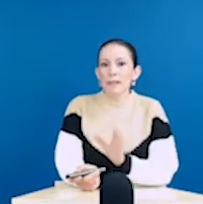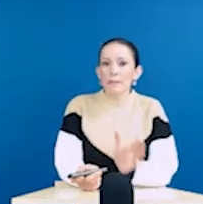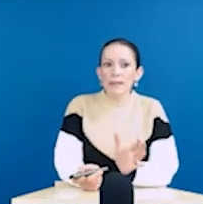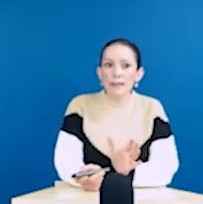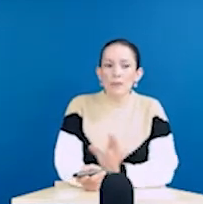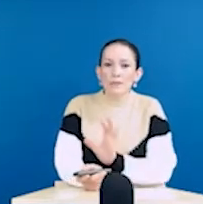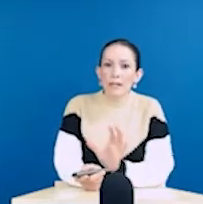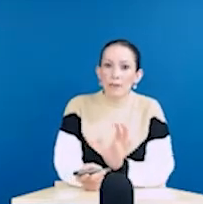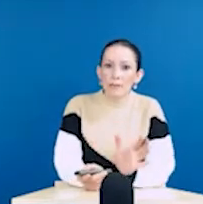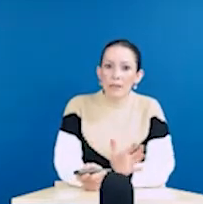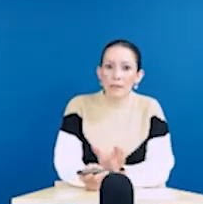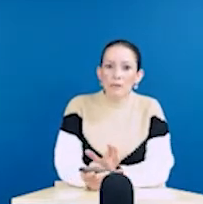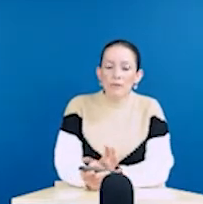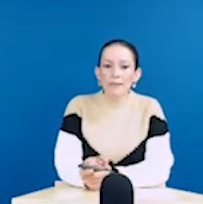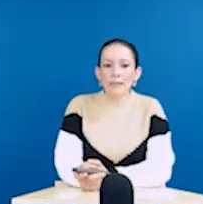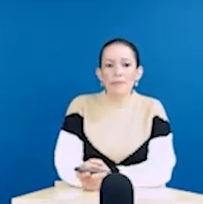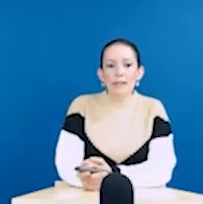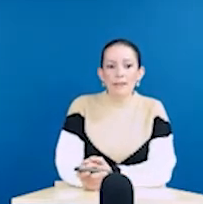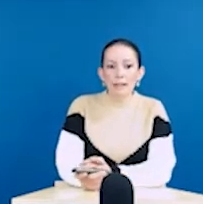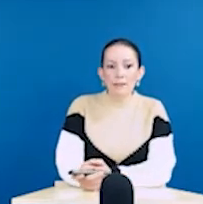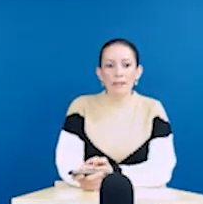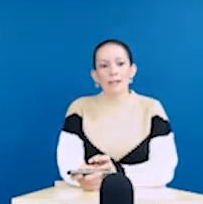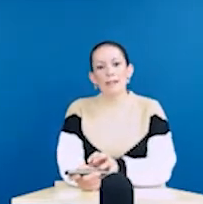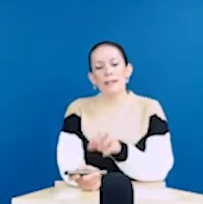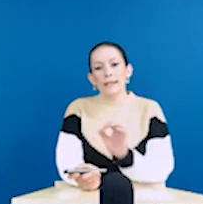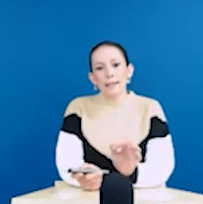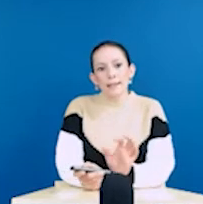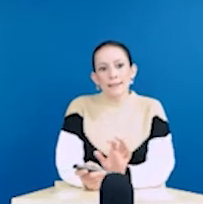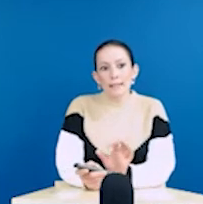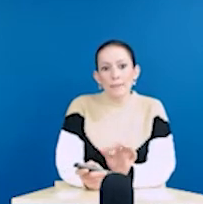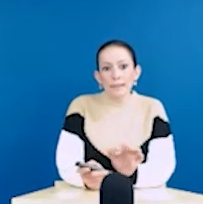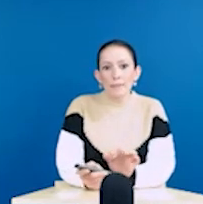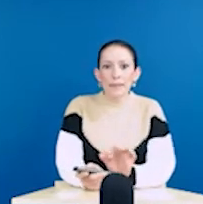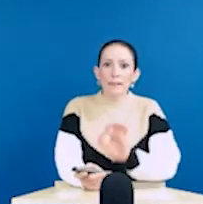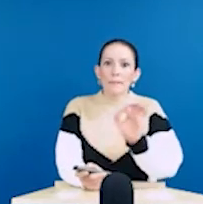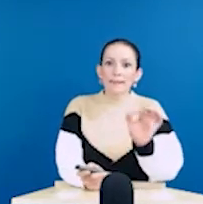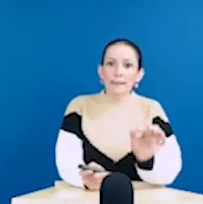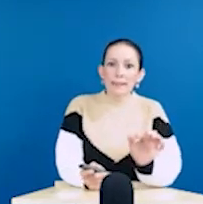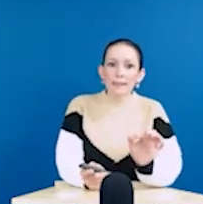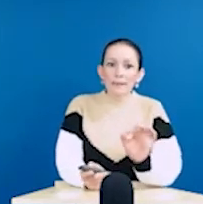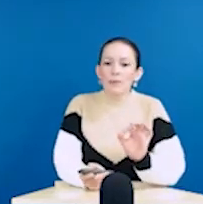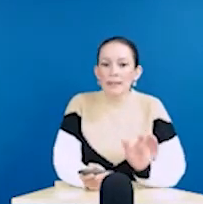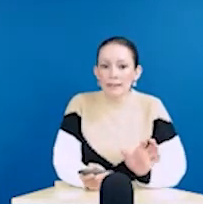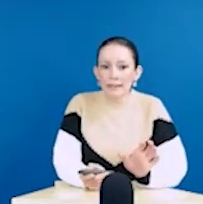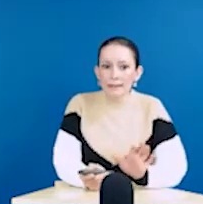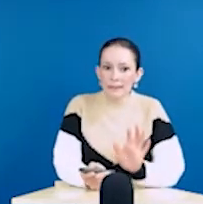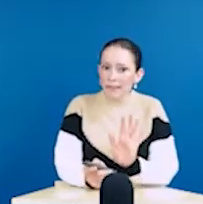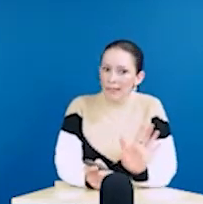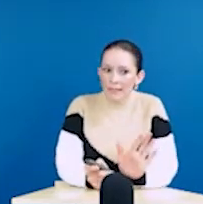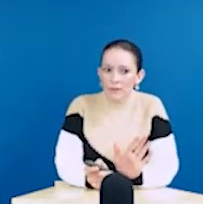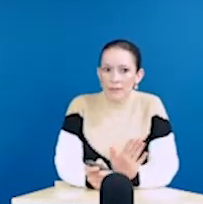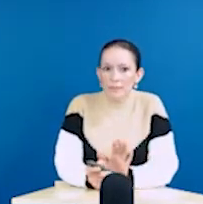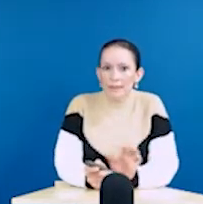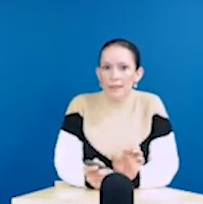hacemos especialmente con aquellos medicamentos que tienen una interacción que sería básicamente vesicantes o